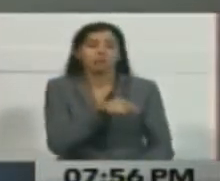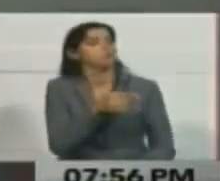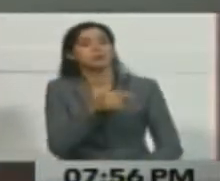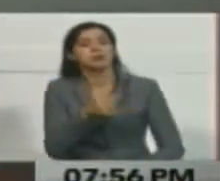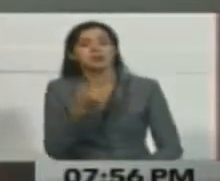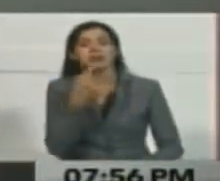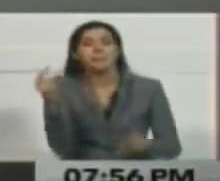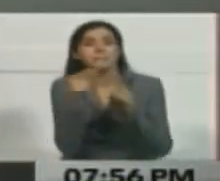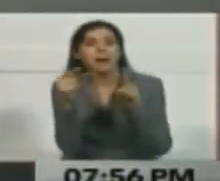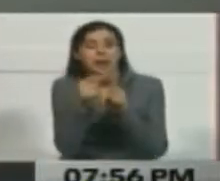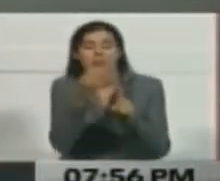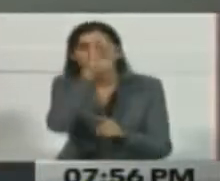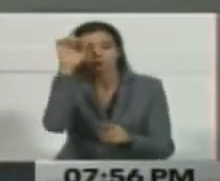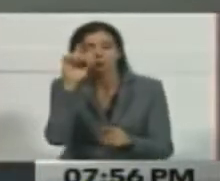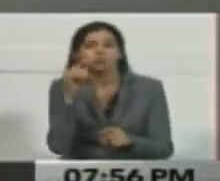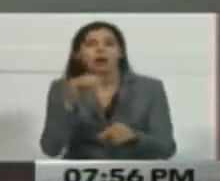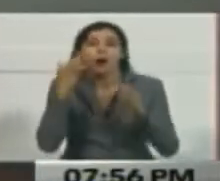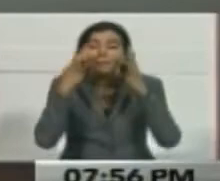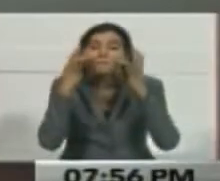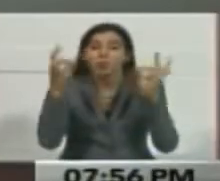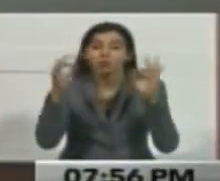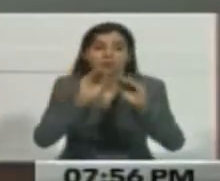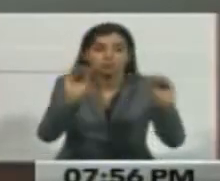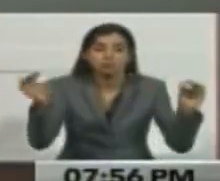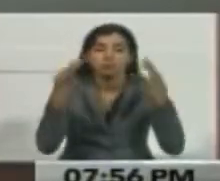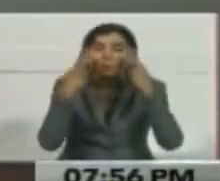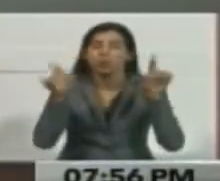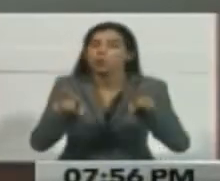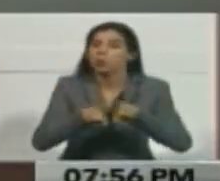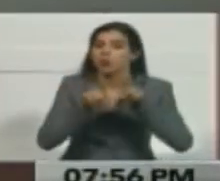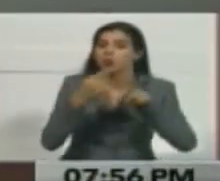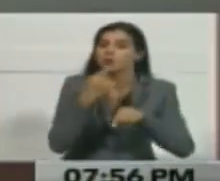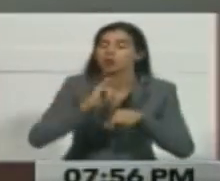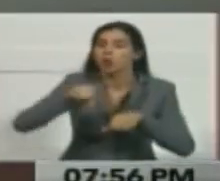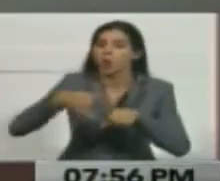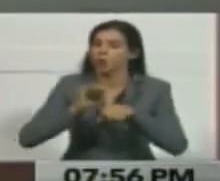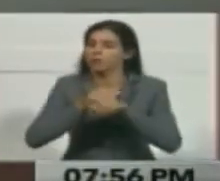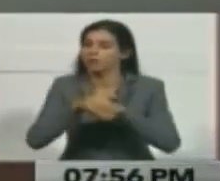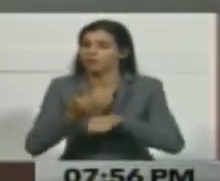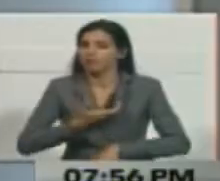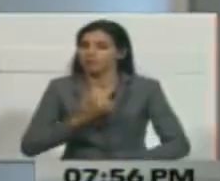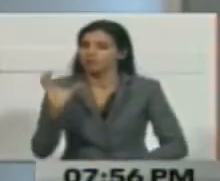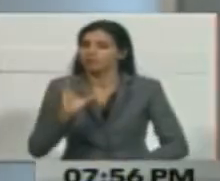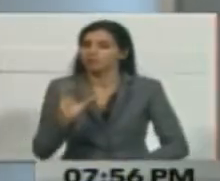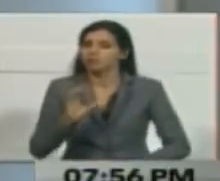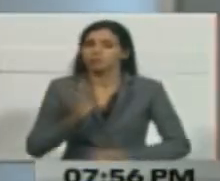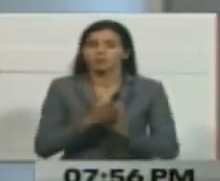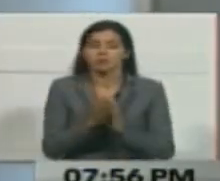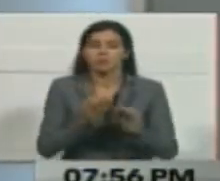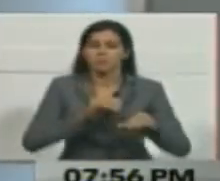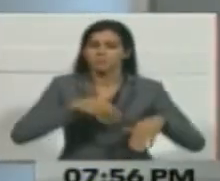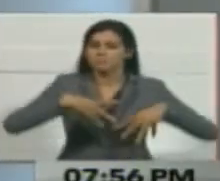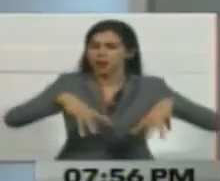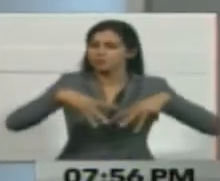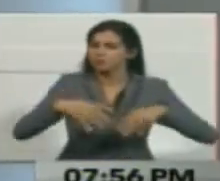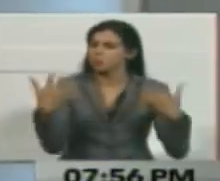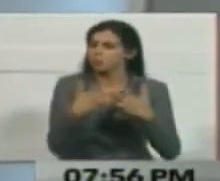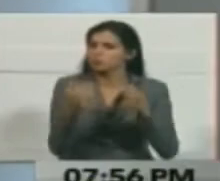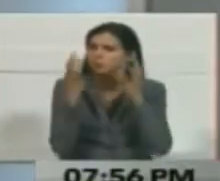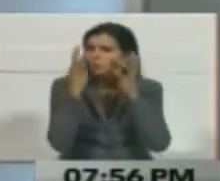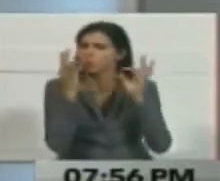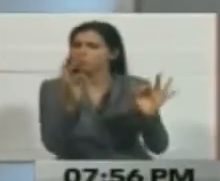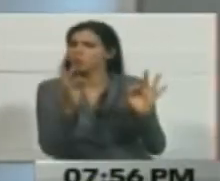sus palabras, y alertó, lo mismo que está alertando, por cierto, Jorge Rodríguez, sobre llamados de movilizaciones violentas y